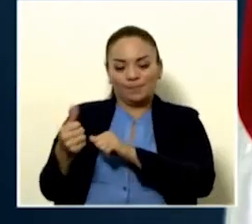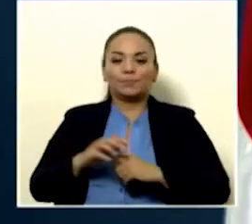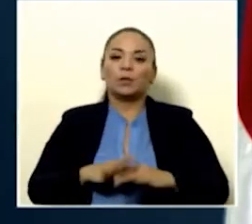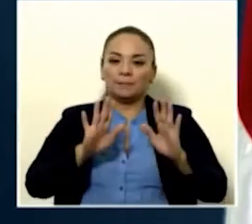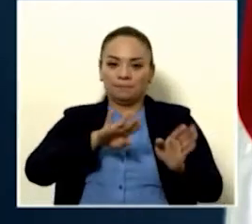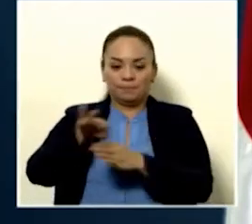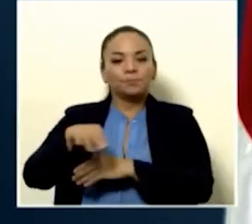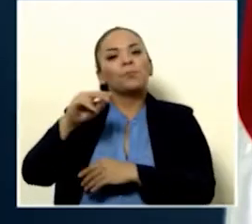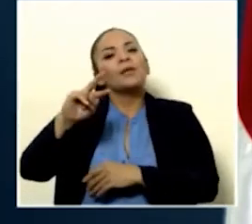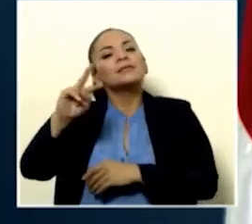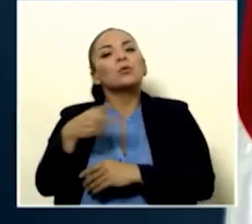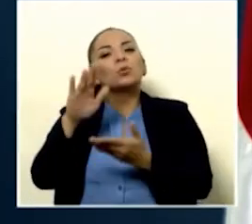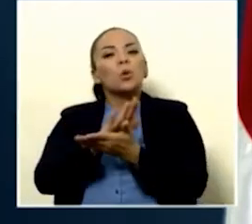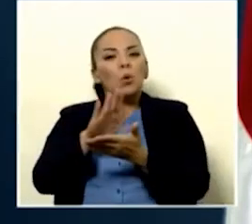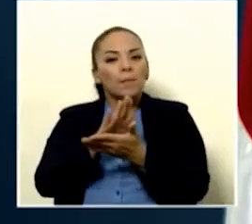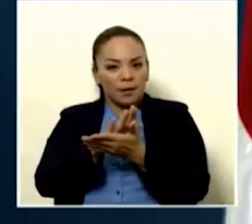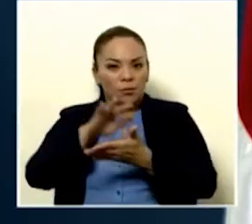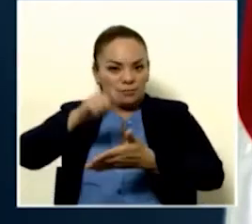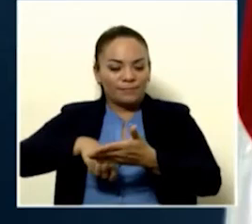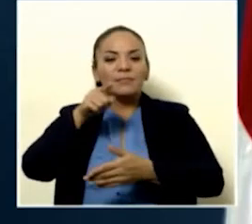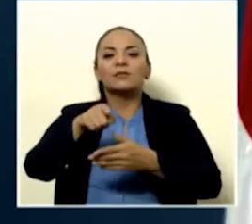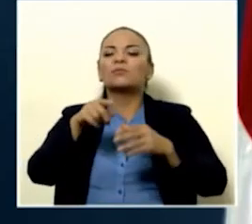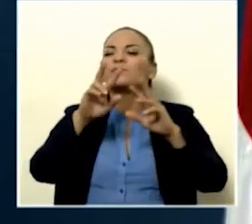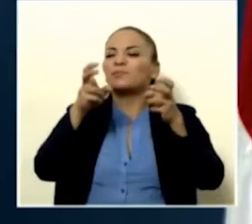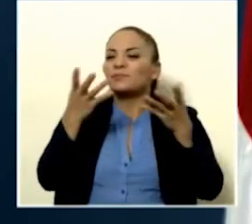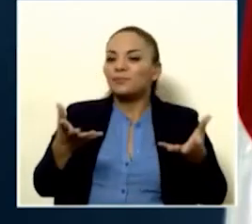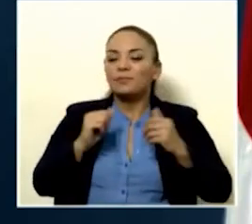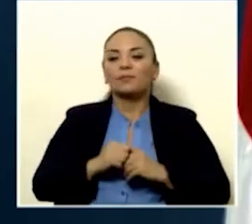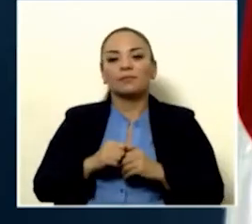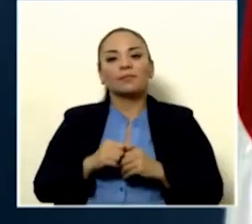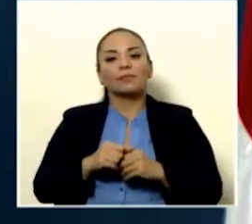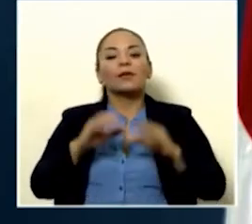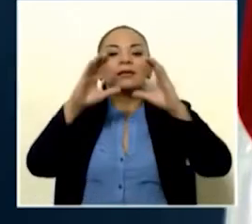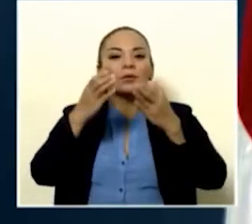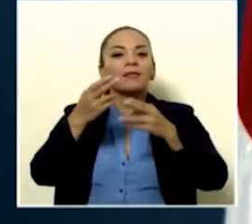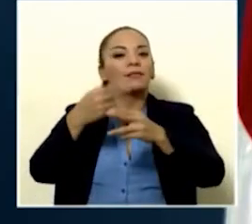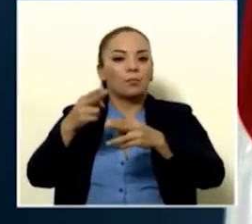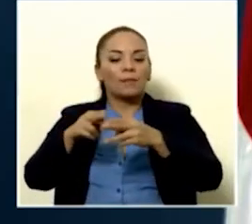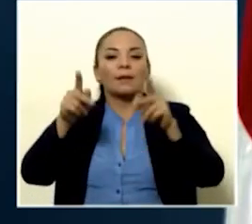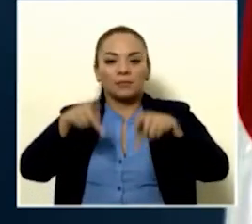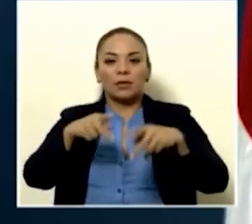se refiere a una categoría especial temporal para gente de Cuba, Nicaragua y